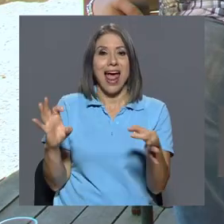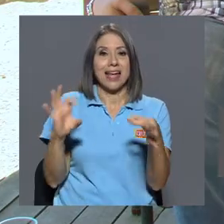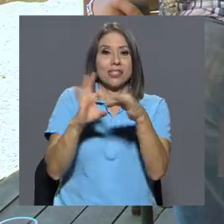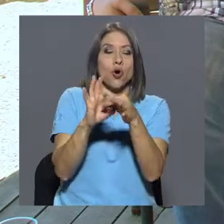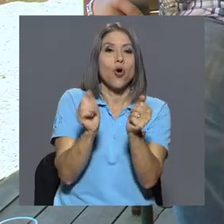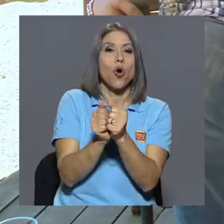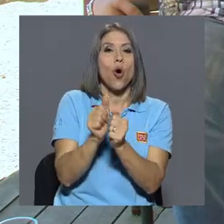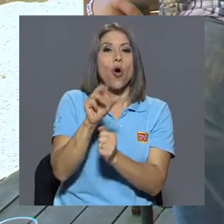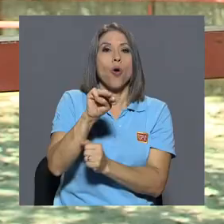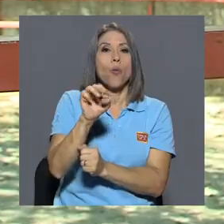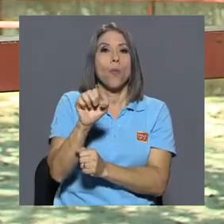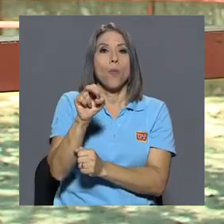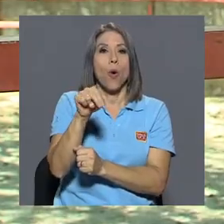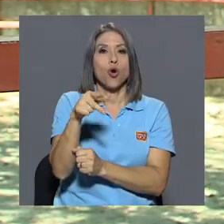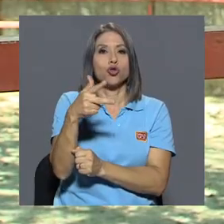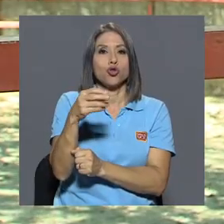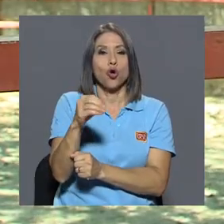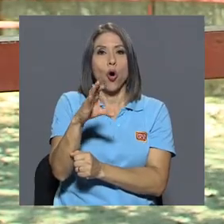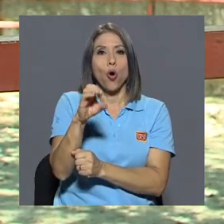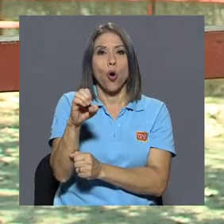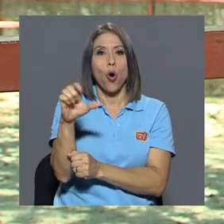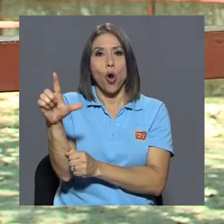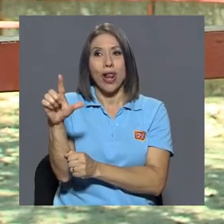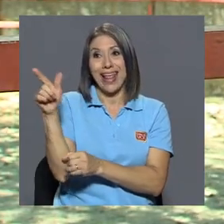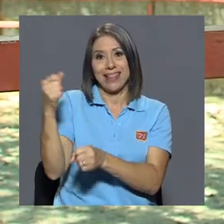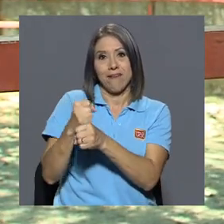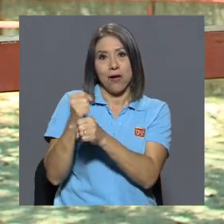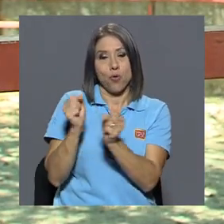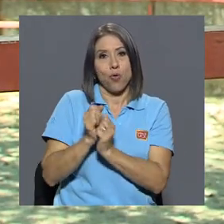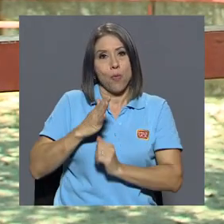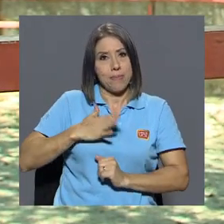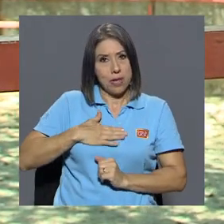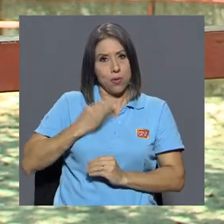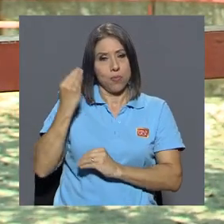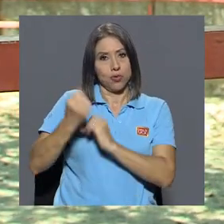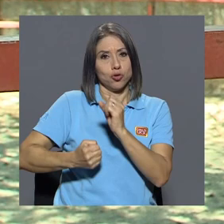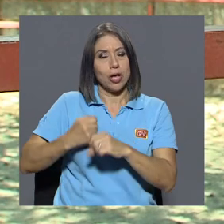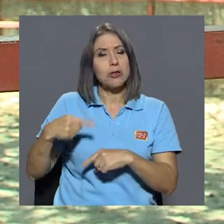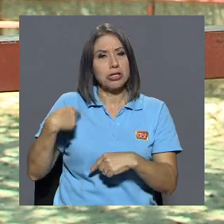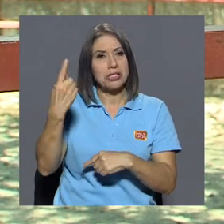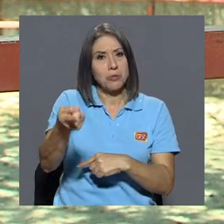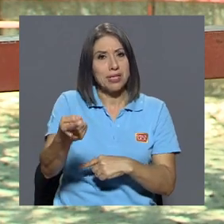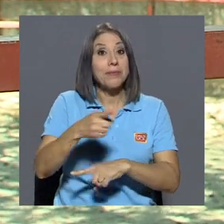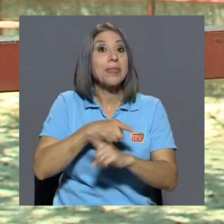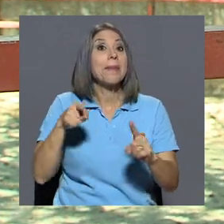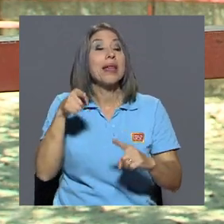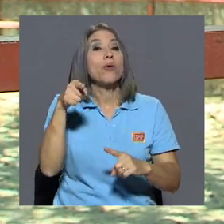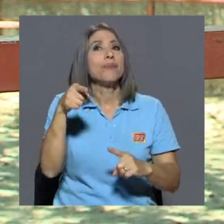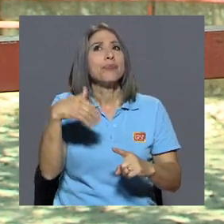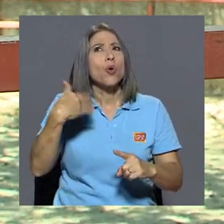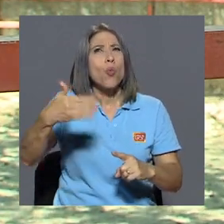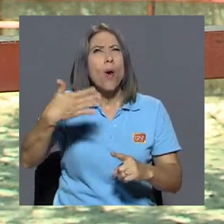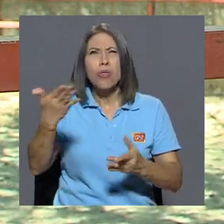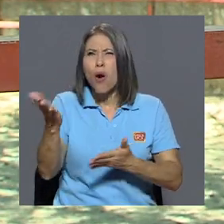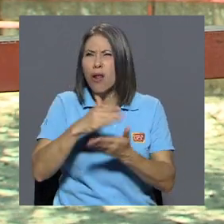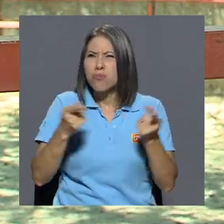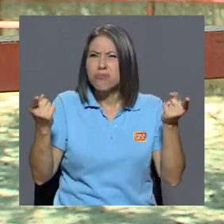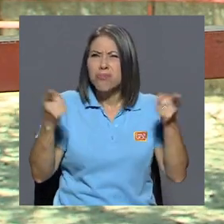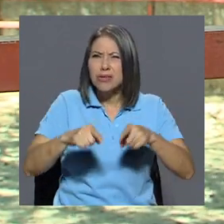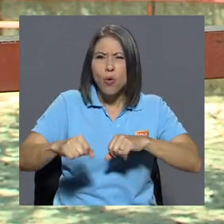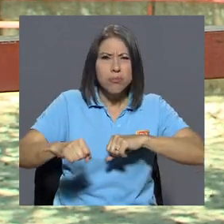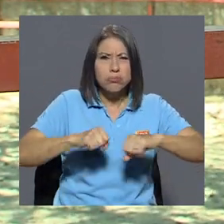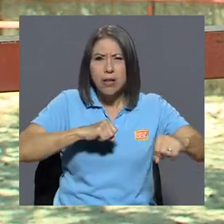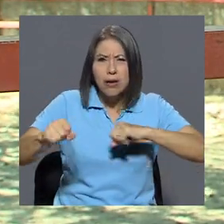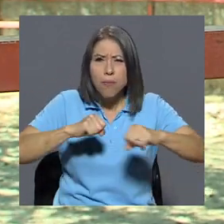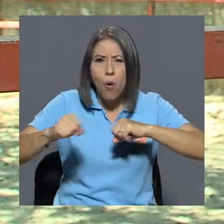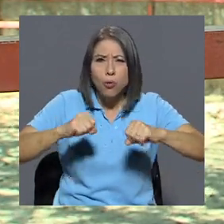trabajó conmigo muchos años después. Pero cuando se vino un terremoto, una avalancha en